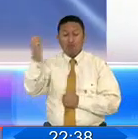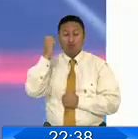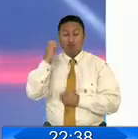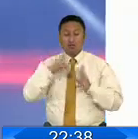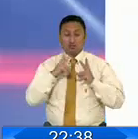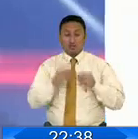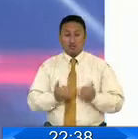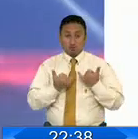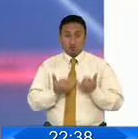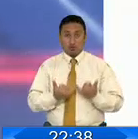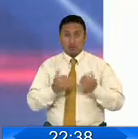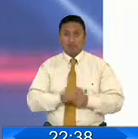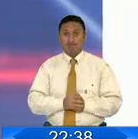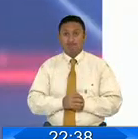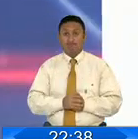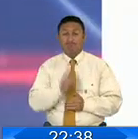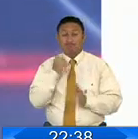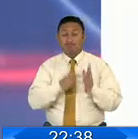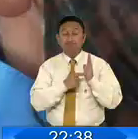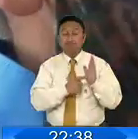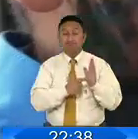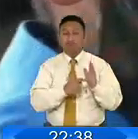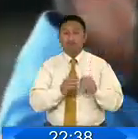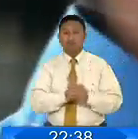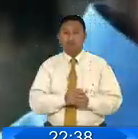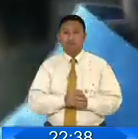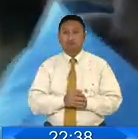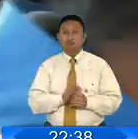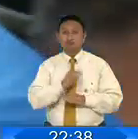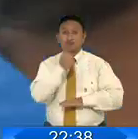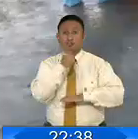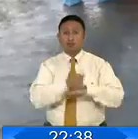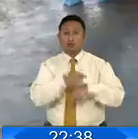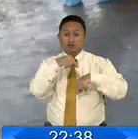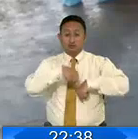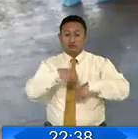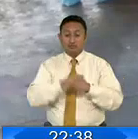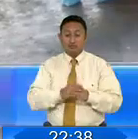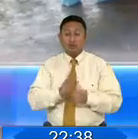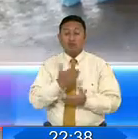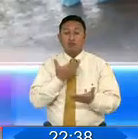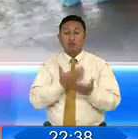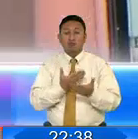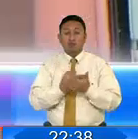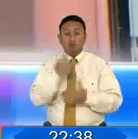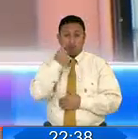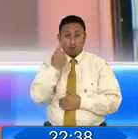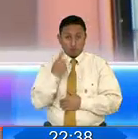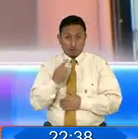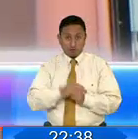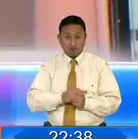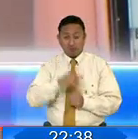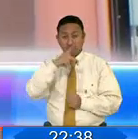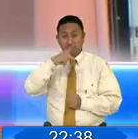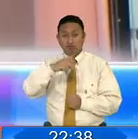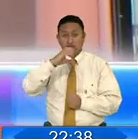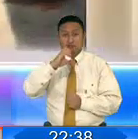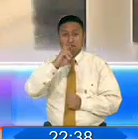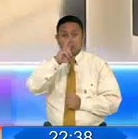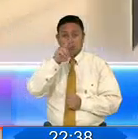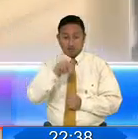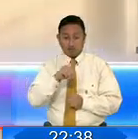que estamos viviendo. Entre ellas figuran disponer la presentación de una prueba PCR o de antígenos negativa de